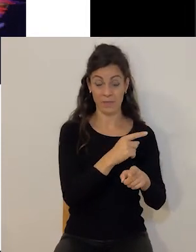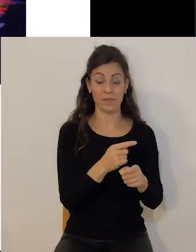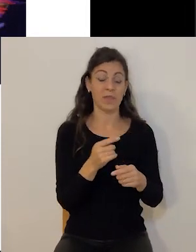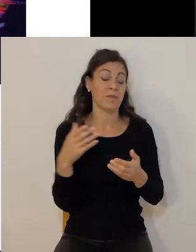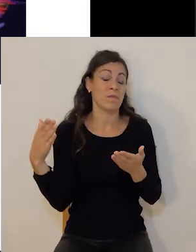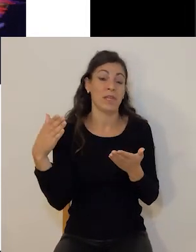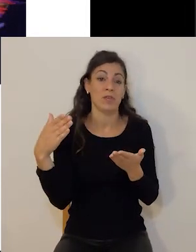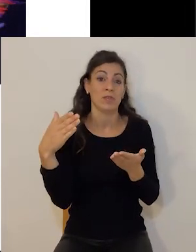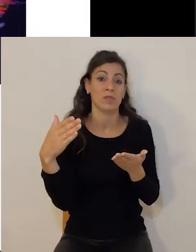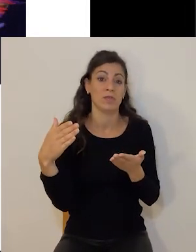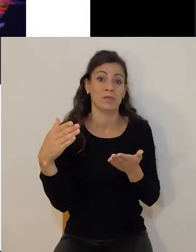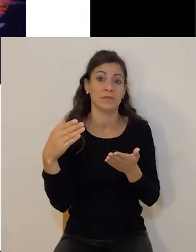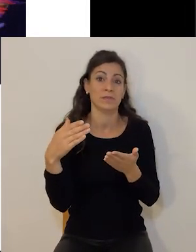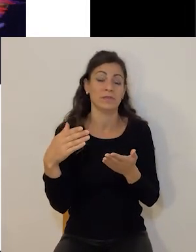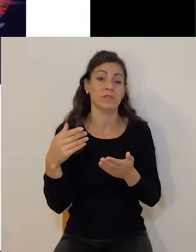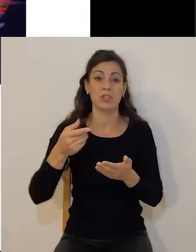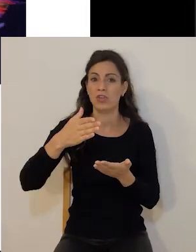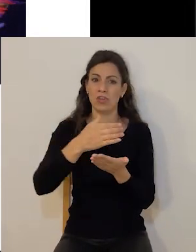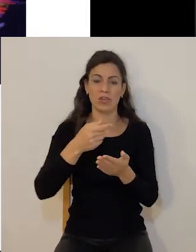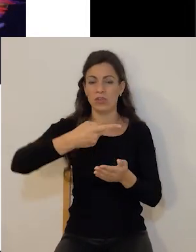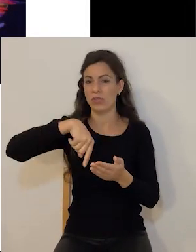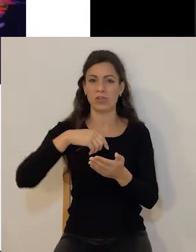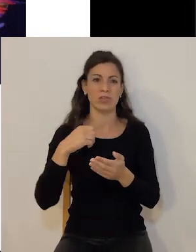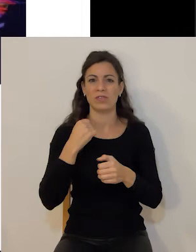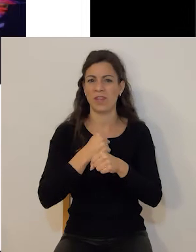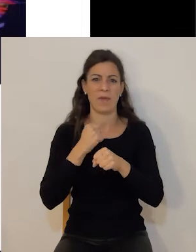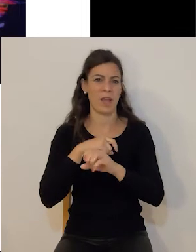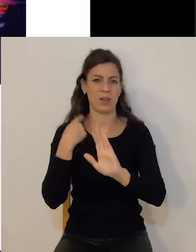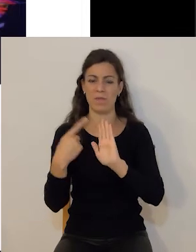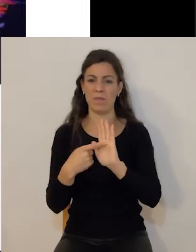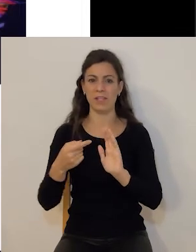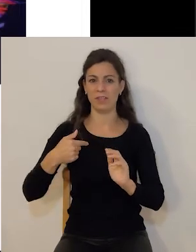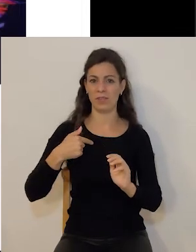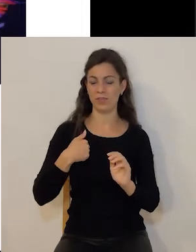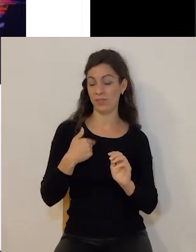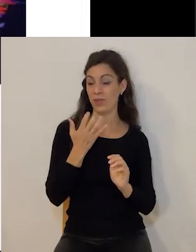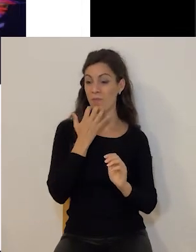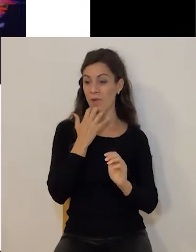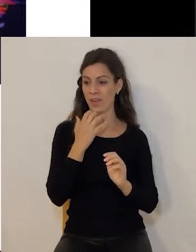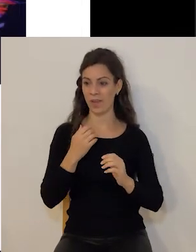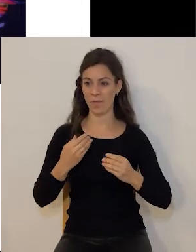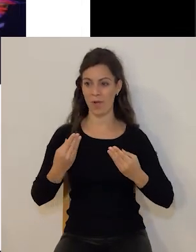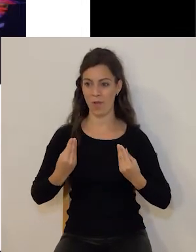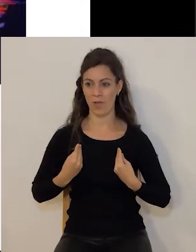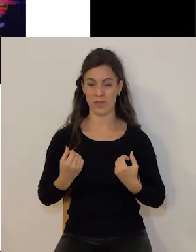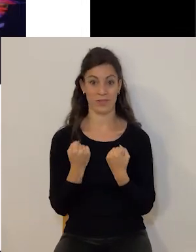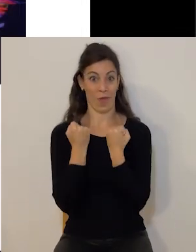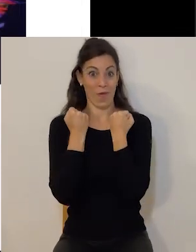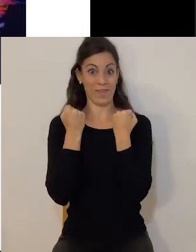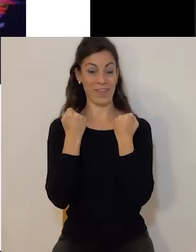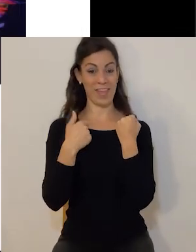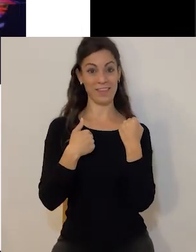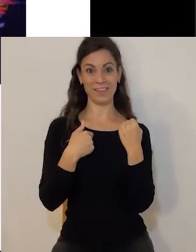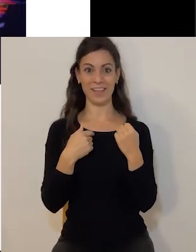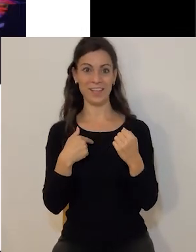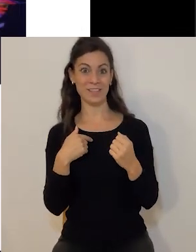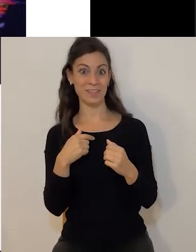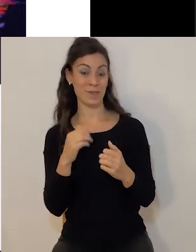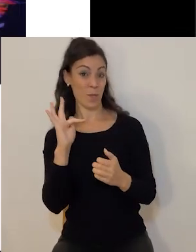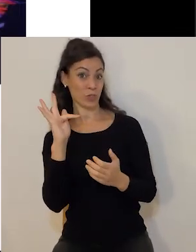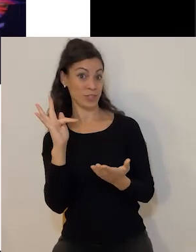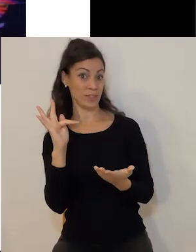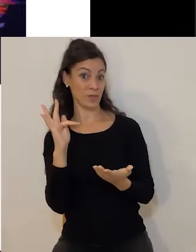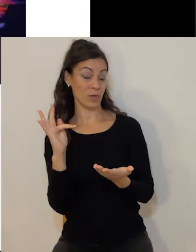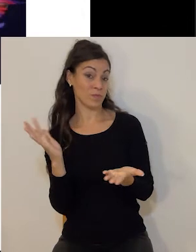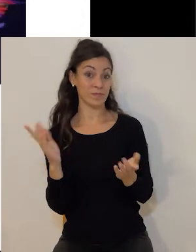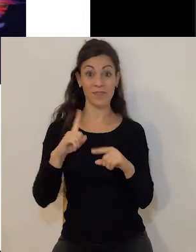todo, ¿no? Es decir, soy un superviviente, he conseguido salir de esta. Es decir, todo podemos